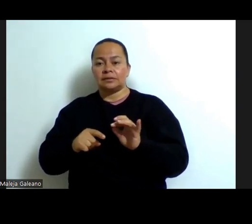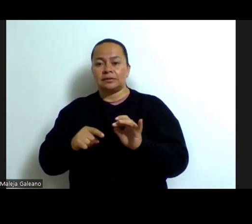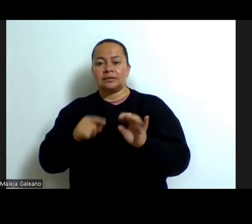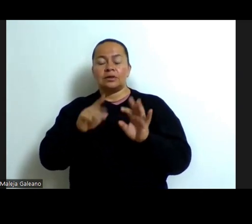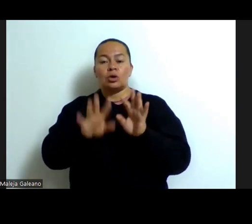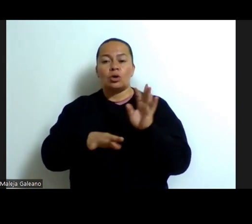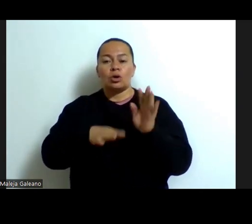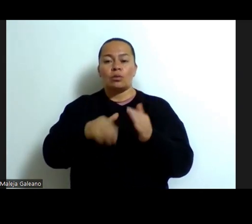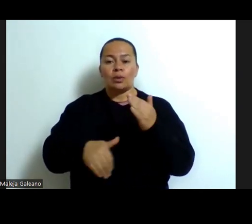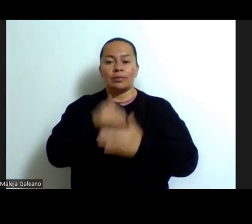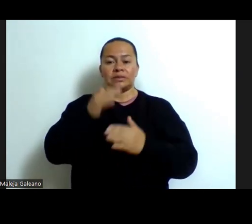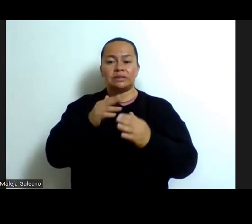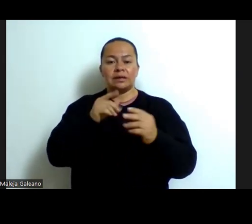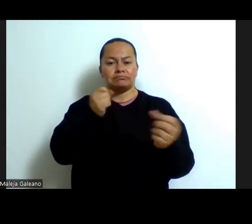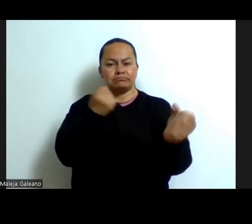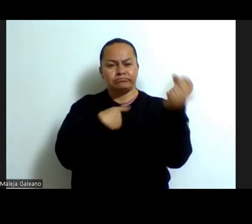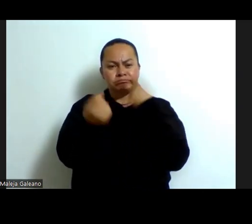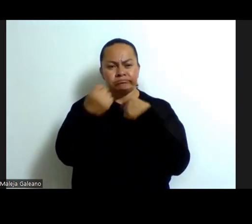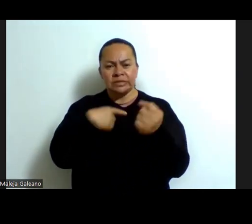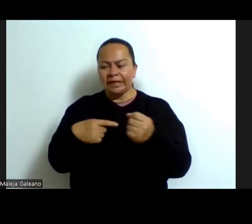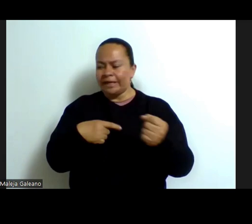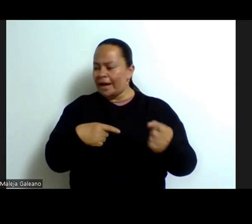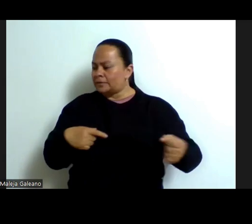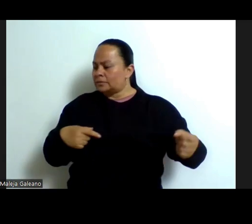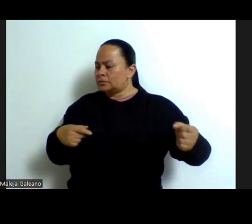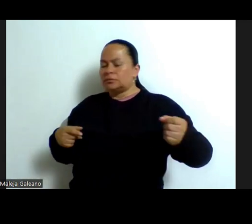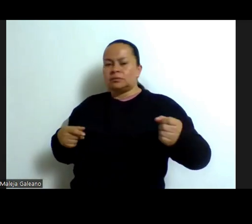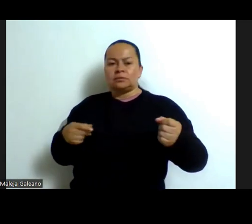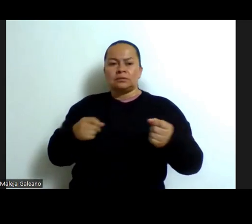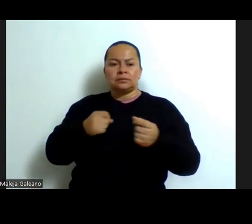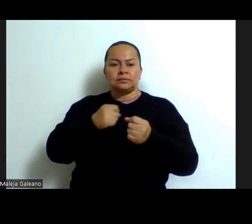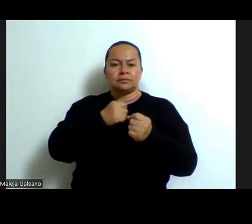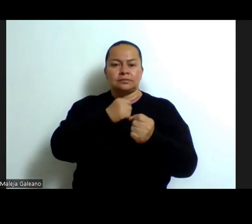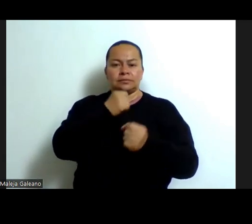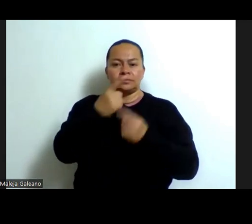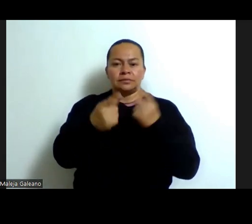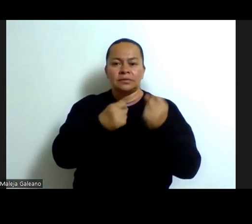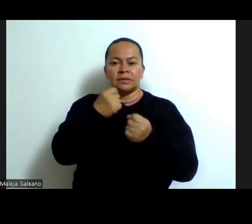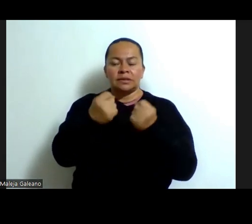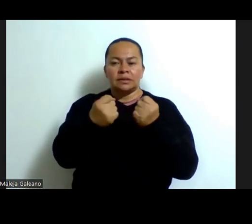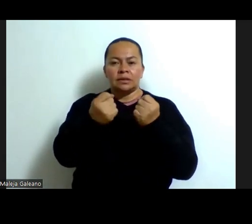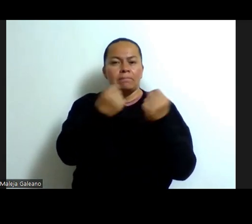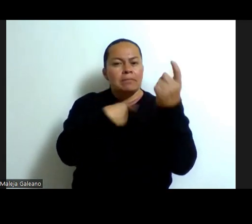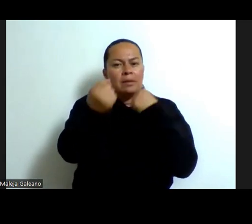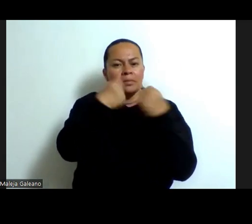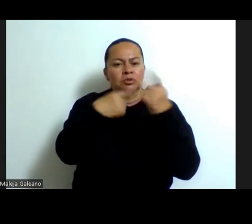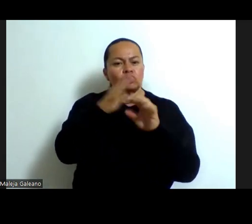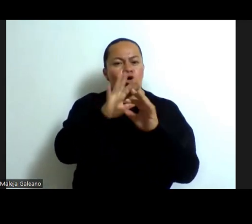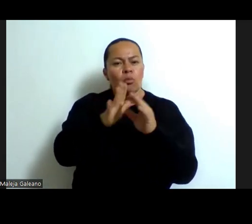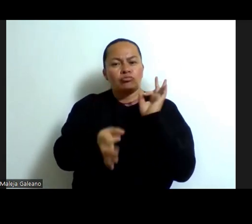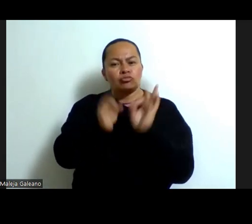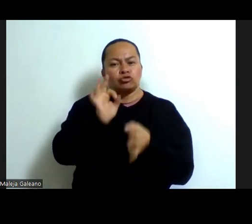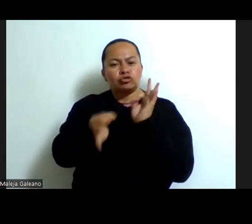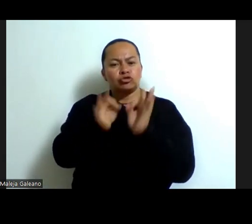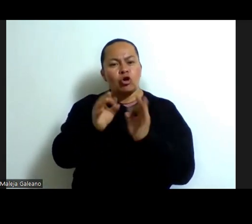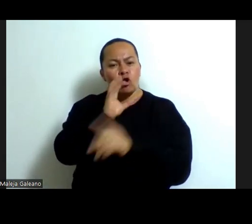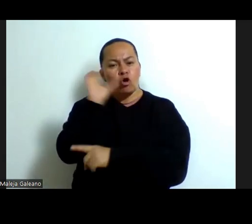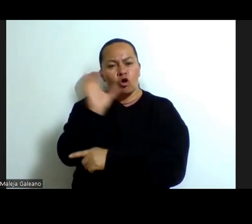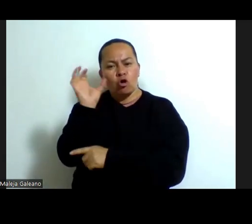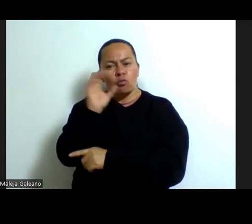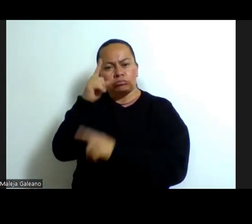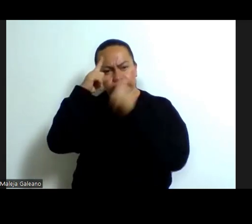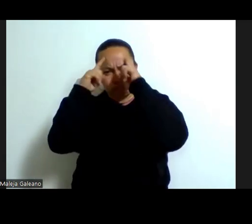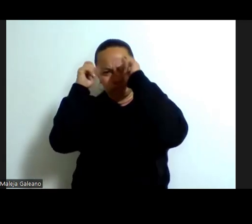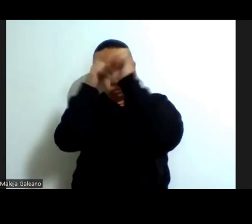cuestionar Por qué la jurisprudencia colombiana no ha entrado a